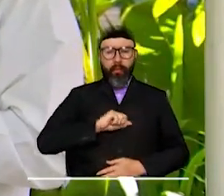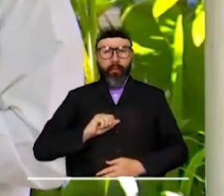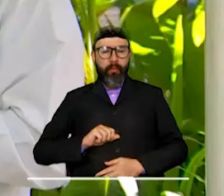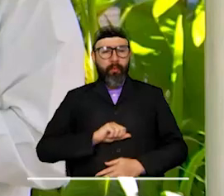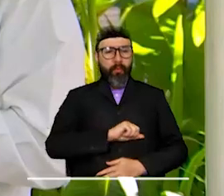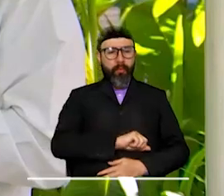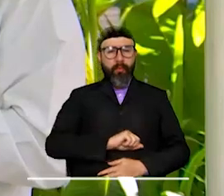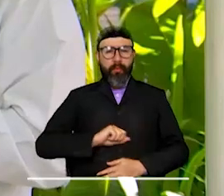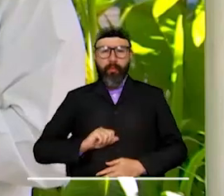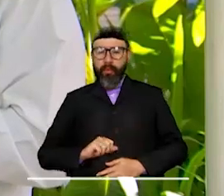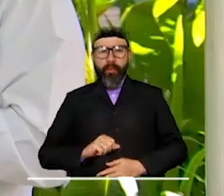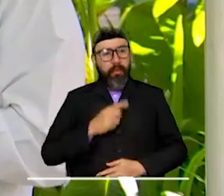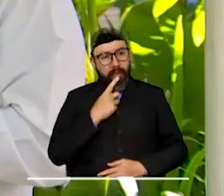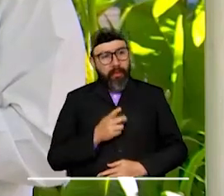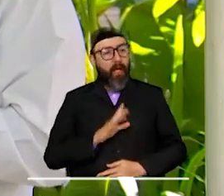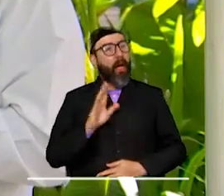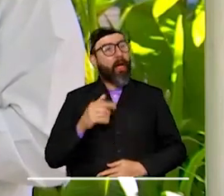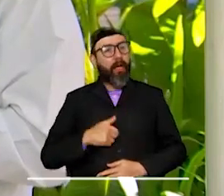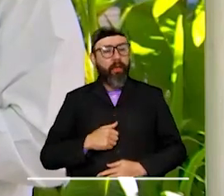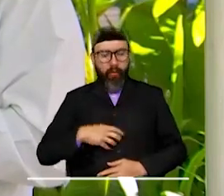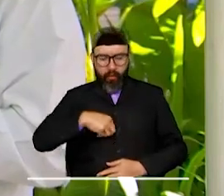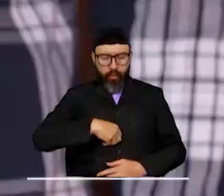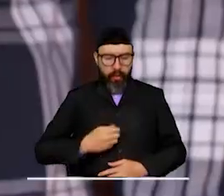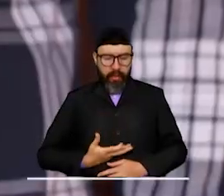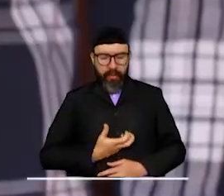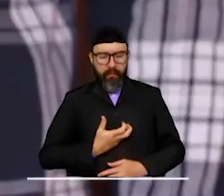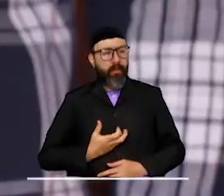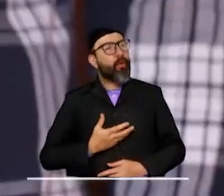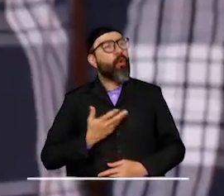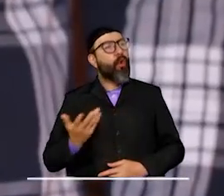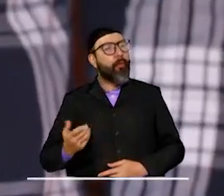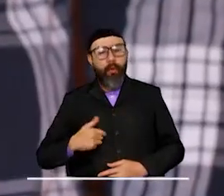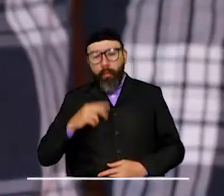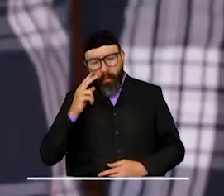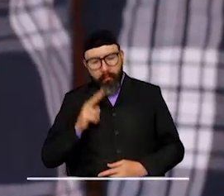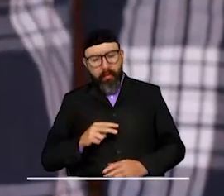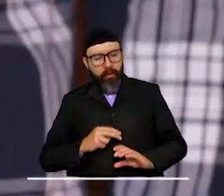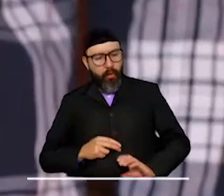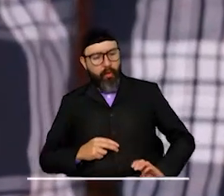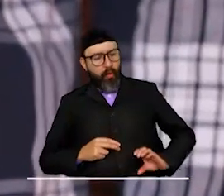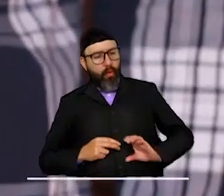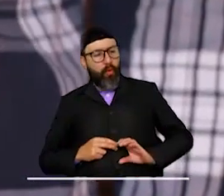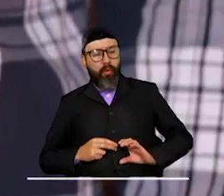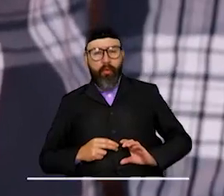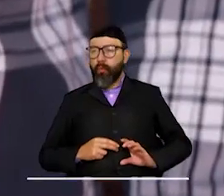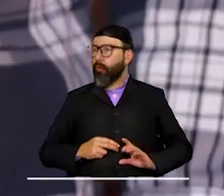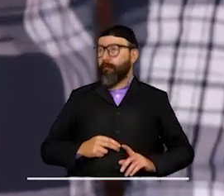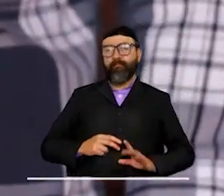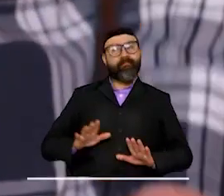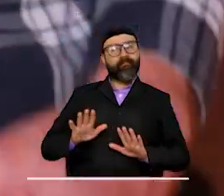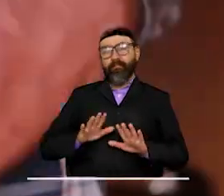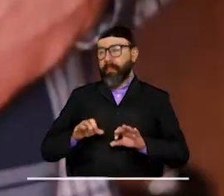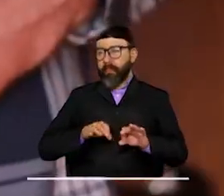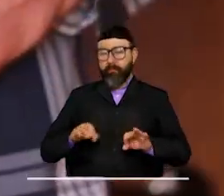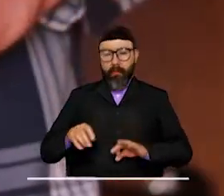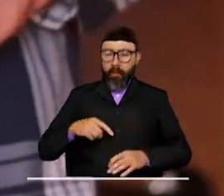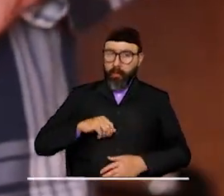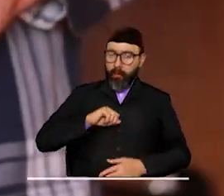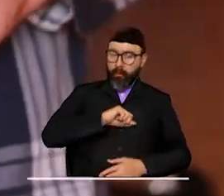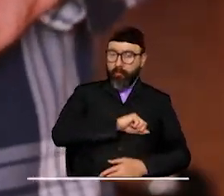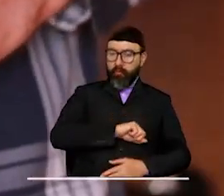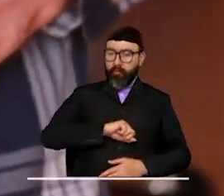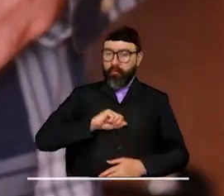ecográfico conmigo es, doctor, ¿y cómo tengo el estómago? ¿Cómo me vio el colon? Yo tengo que explicarle que la ecografía tiene